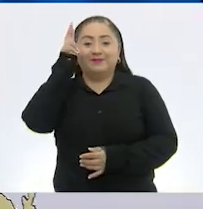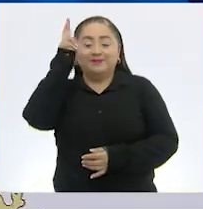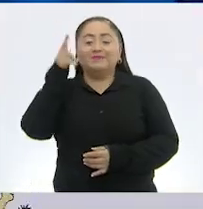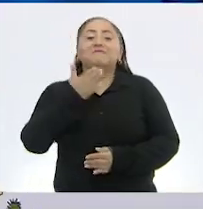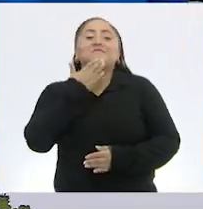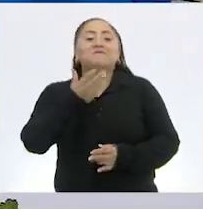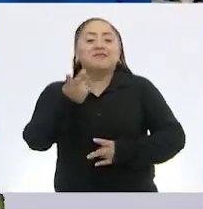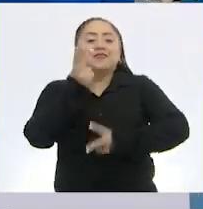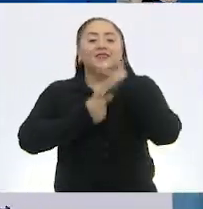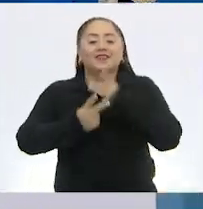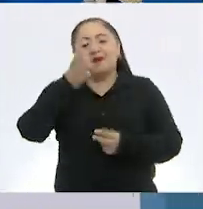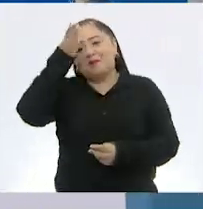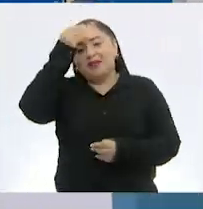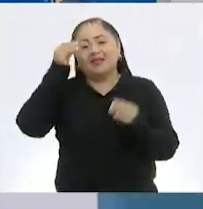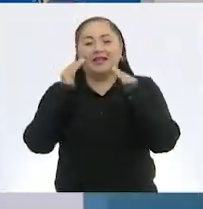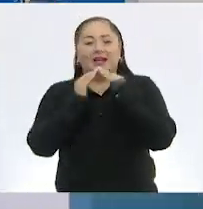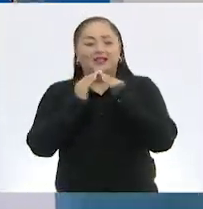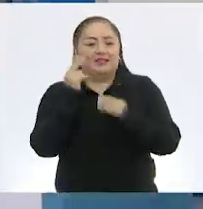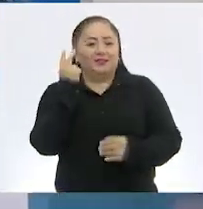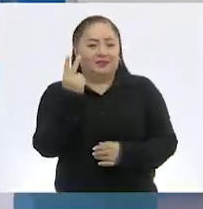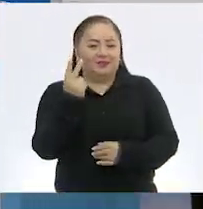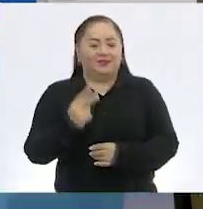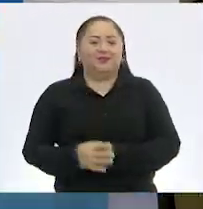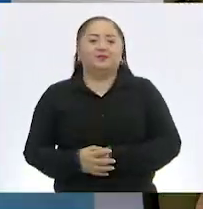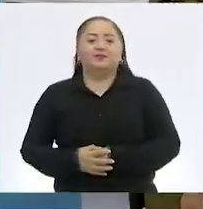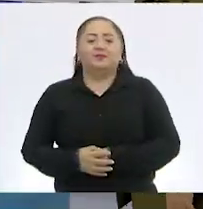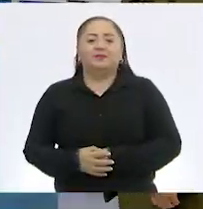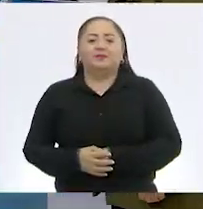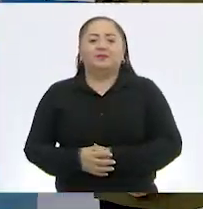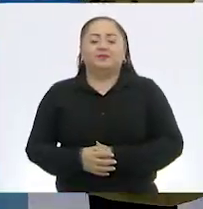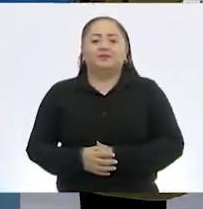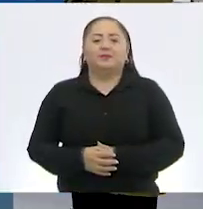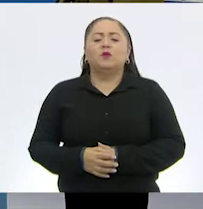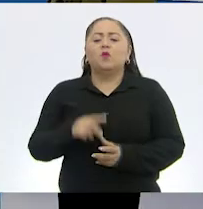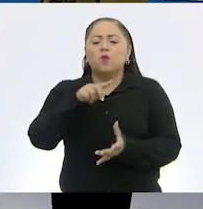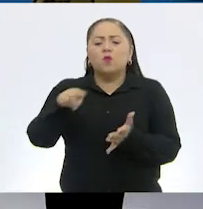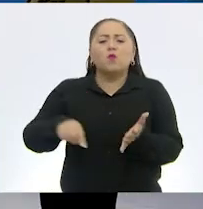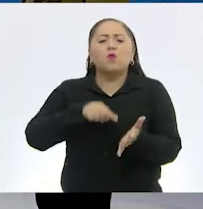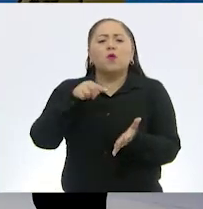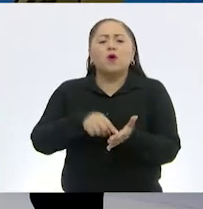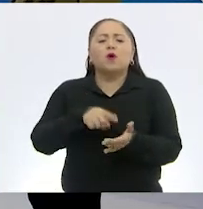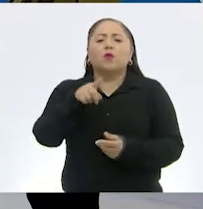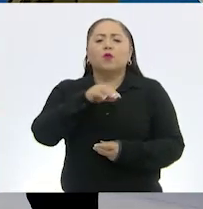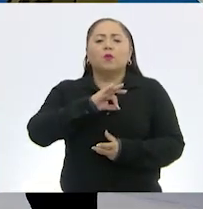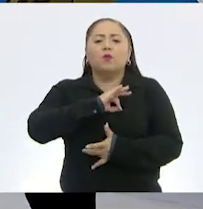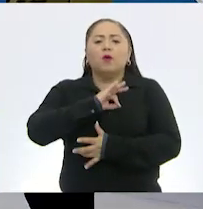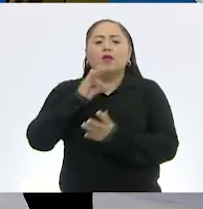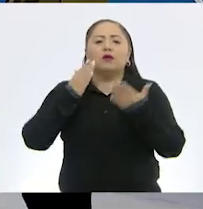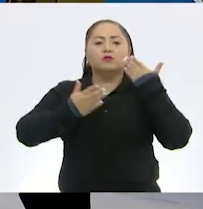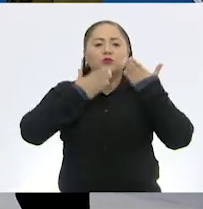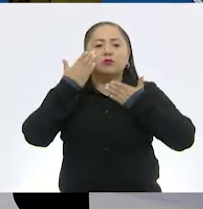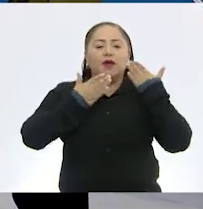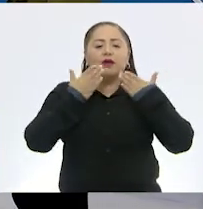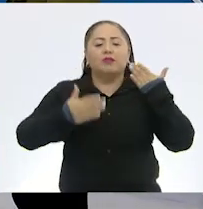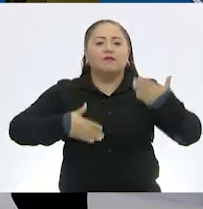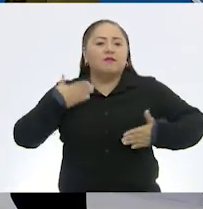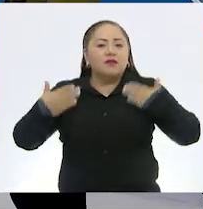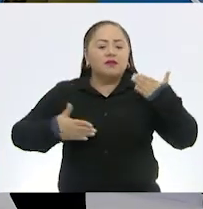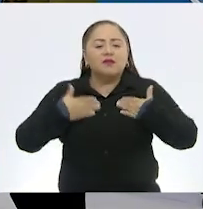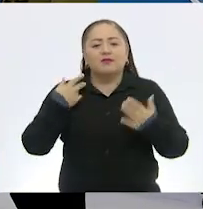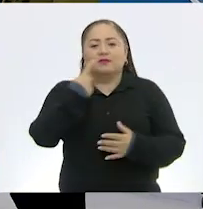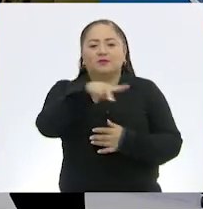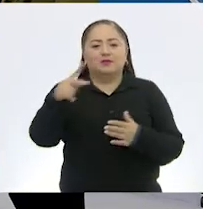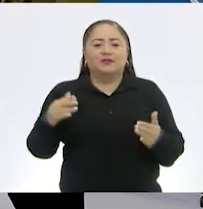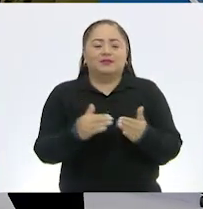Les damos la bienvenida a Aprende en Casa 2. Un espacio en el que vamos a poder estudiar y divertirnos desde